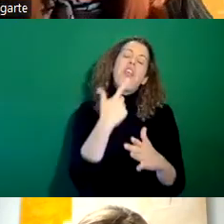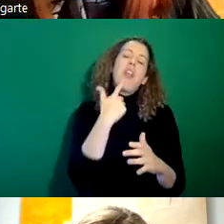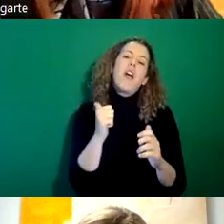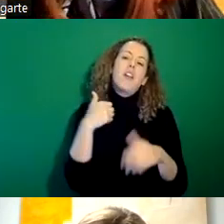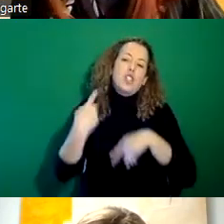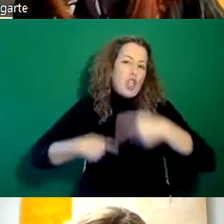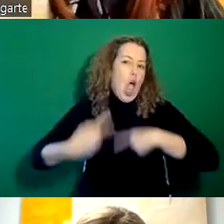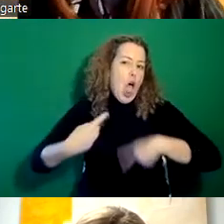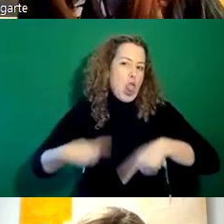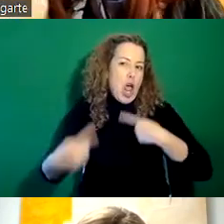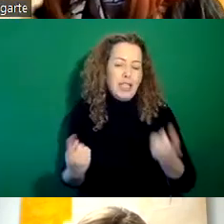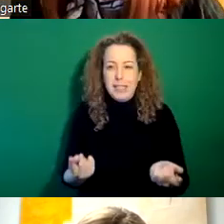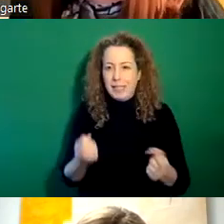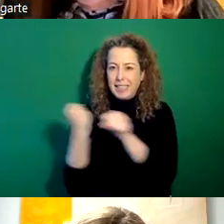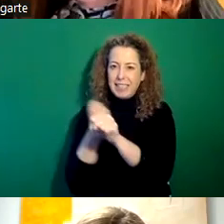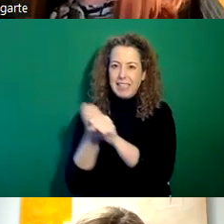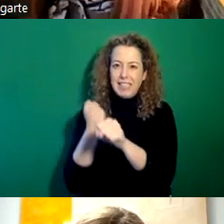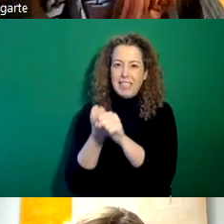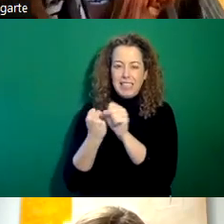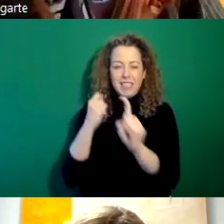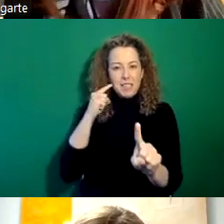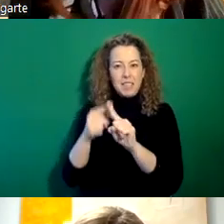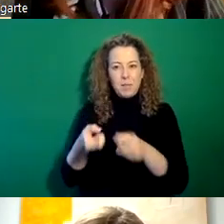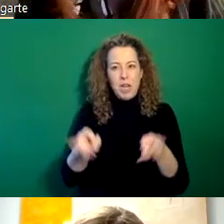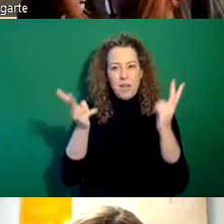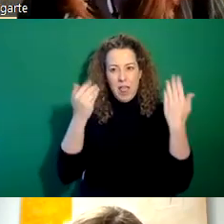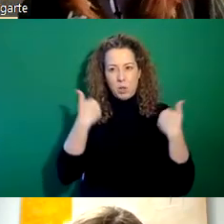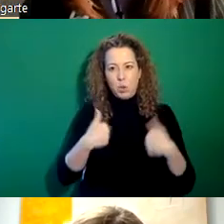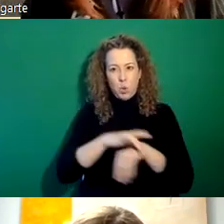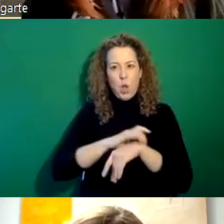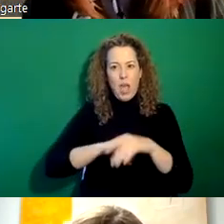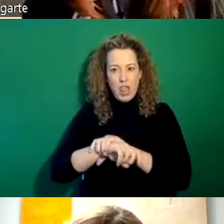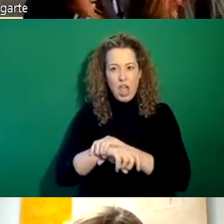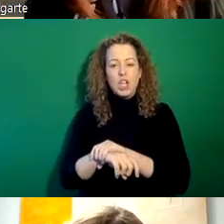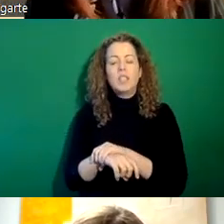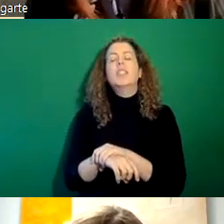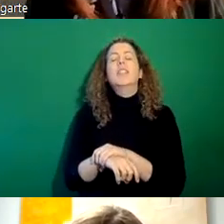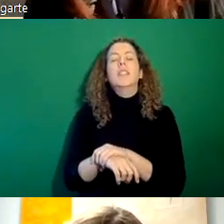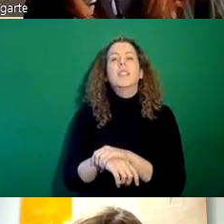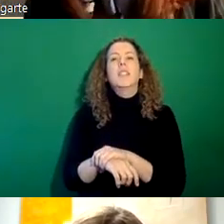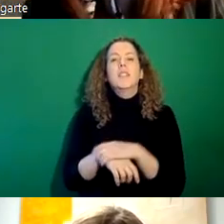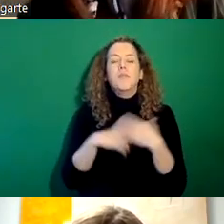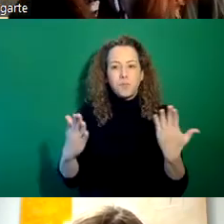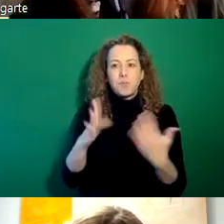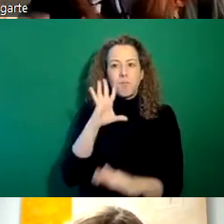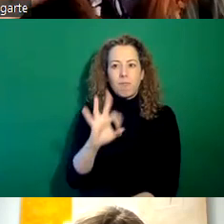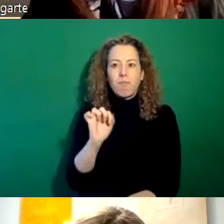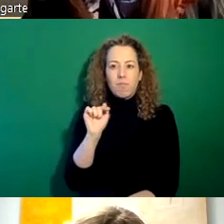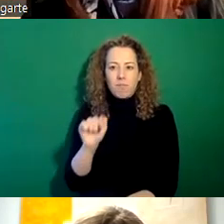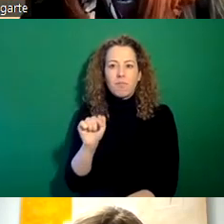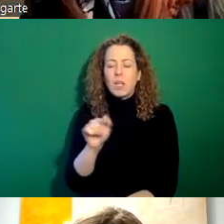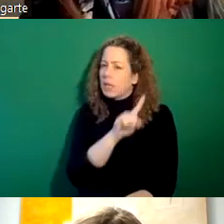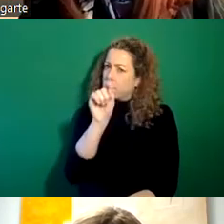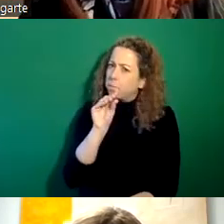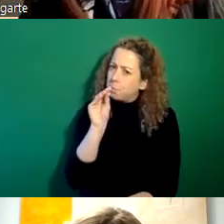los días trabajando por esa libertad de sujeciones. Creo que bueno, a mí una pregunta la